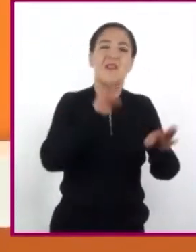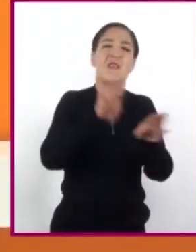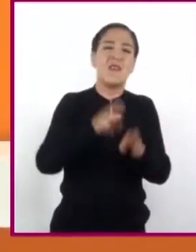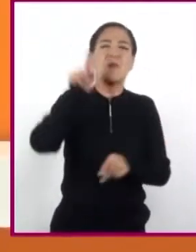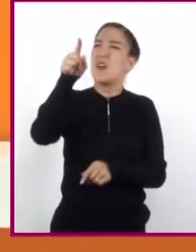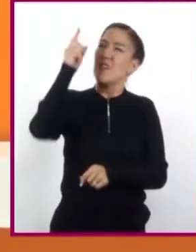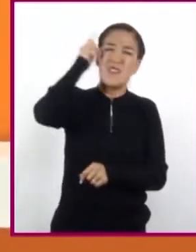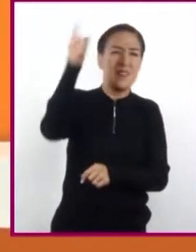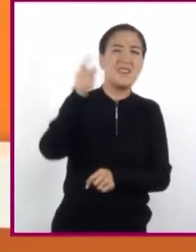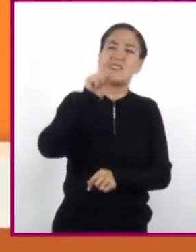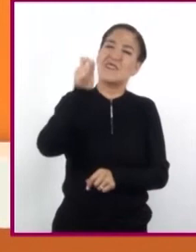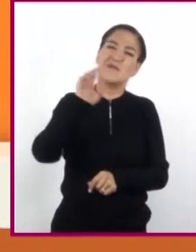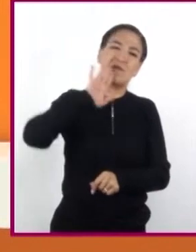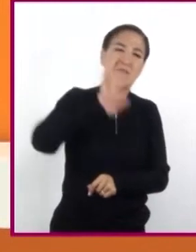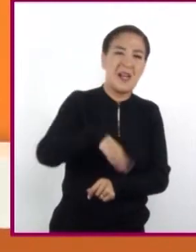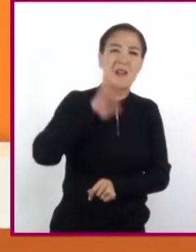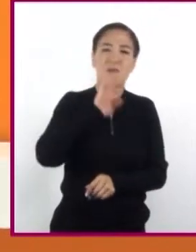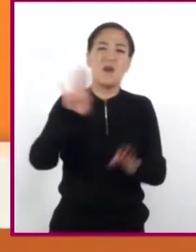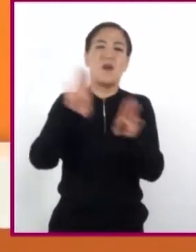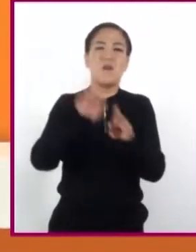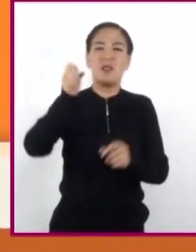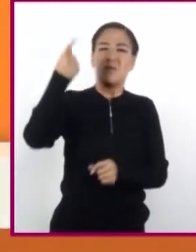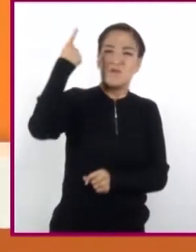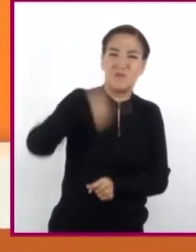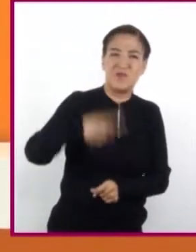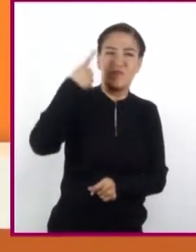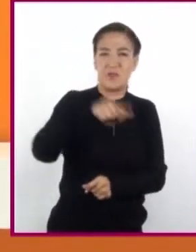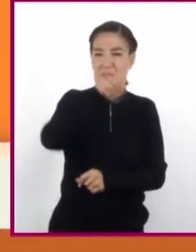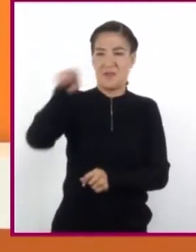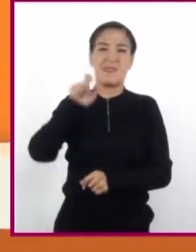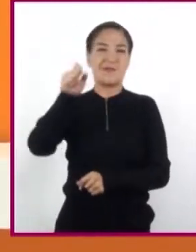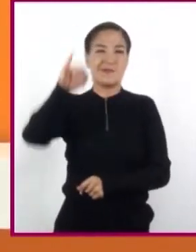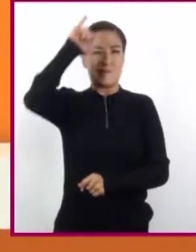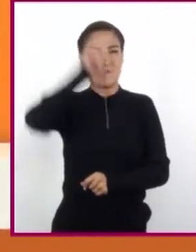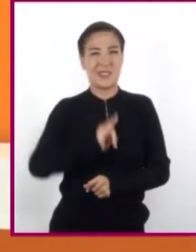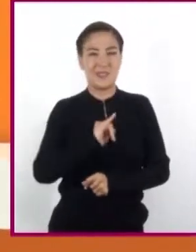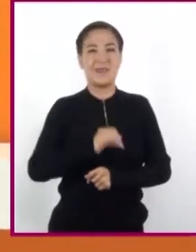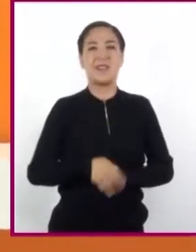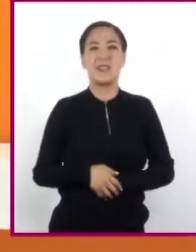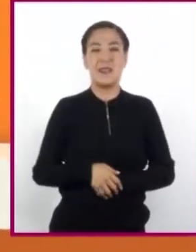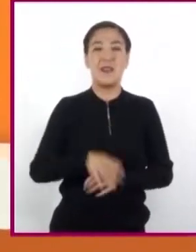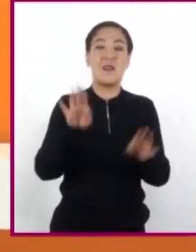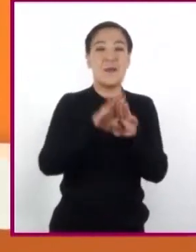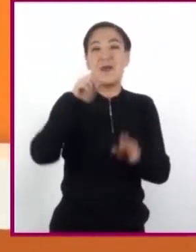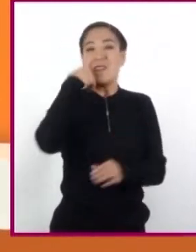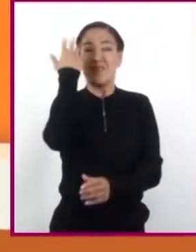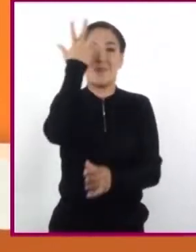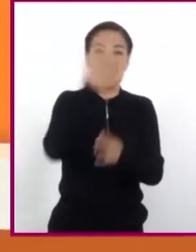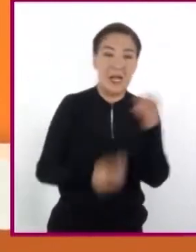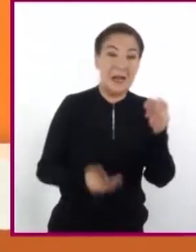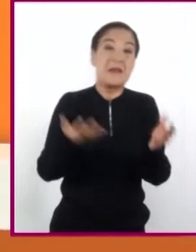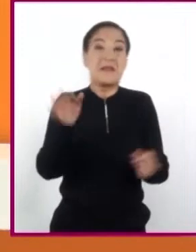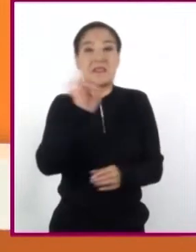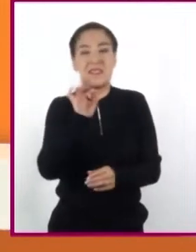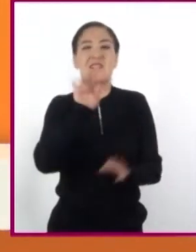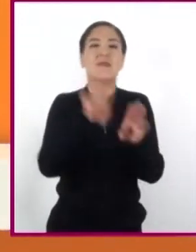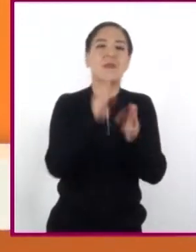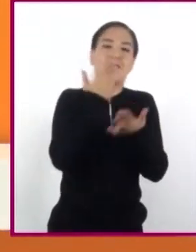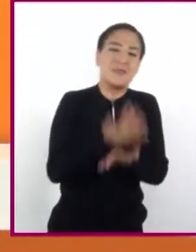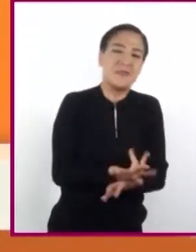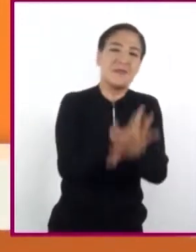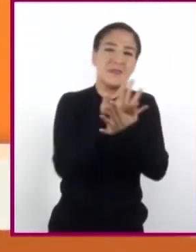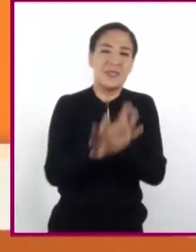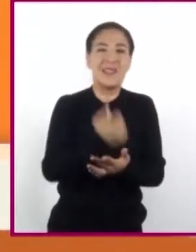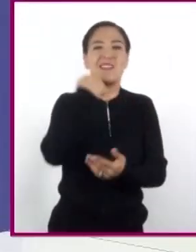y de los santos en momentos de abusos por parte de sus amos. Y como escapatoria o esperanza, recurrían a